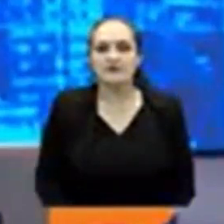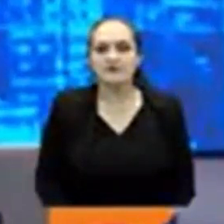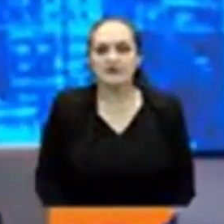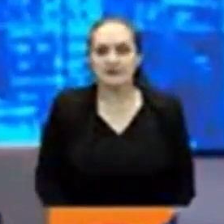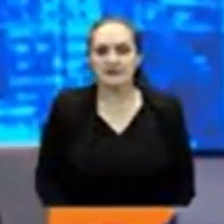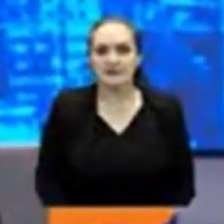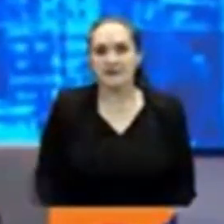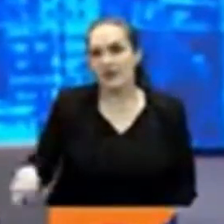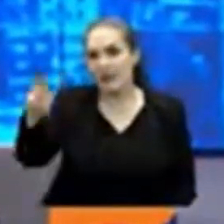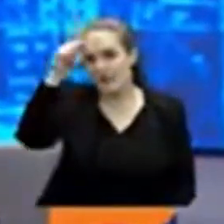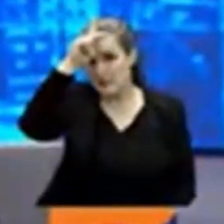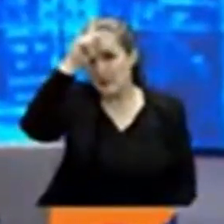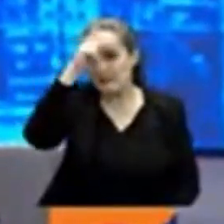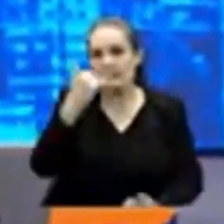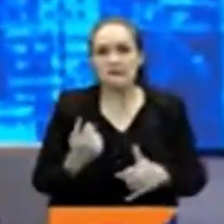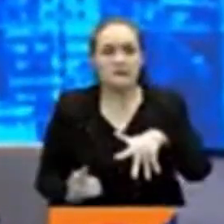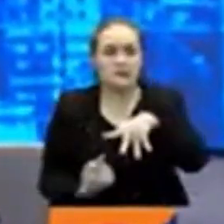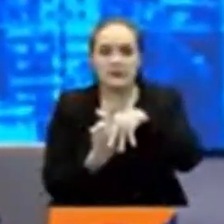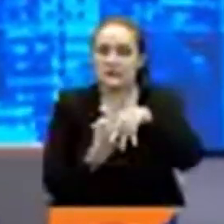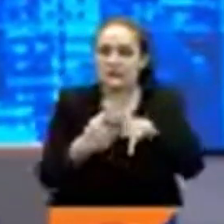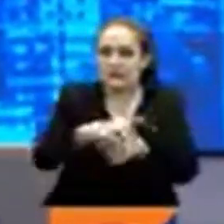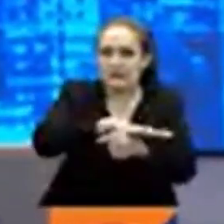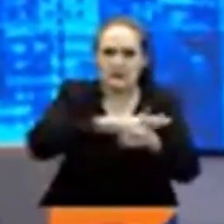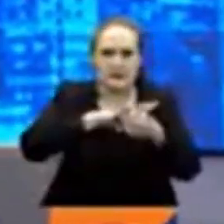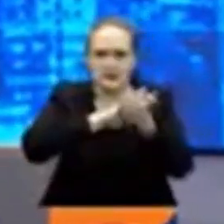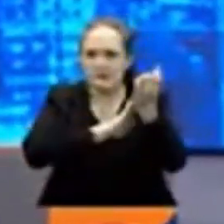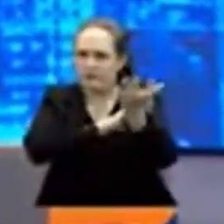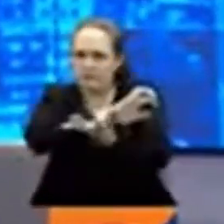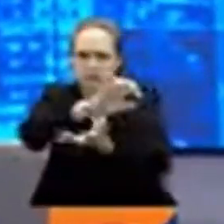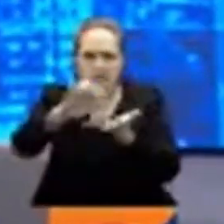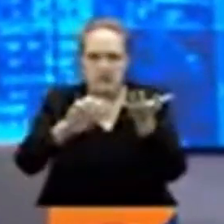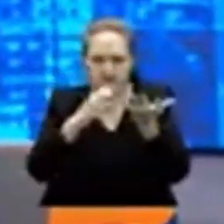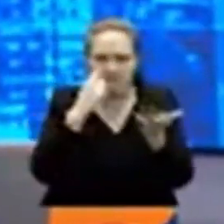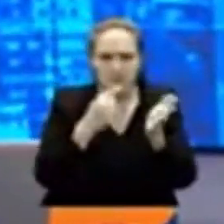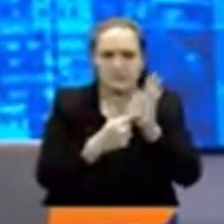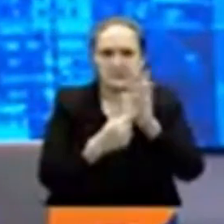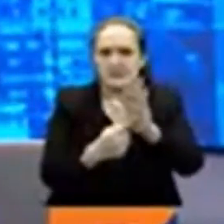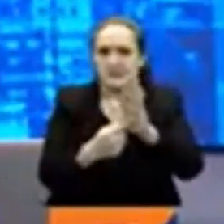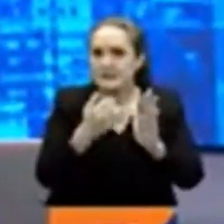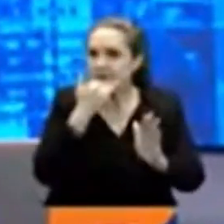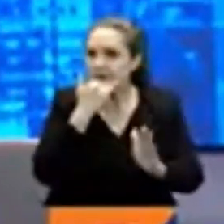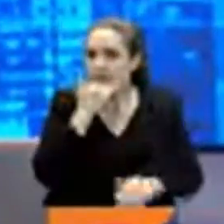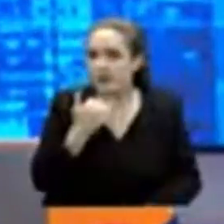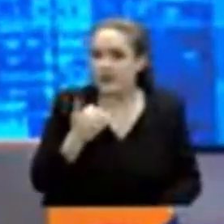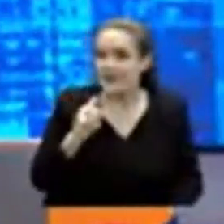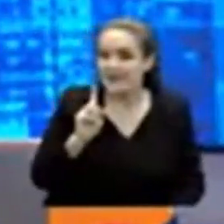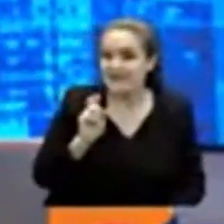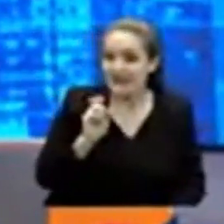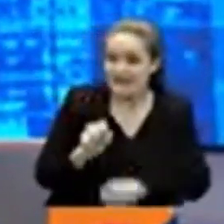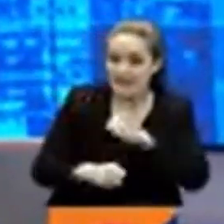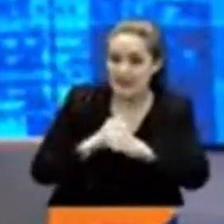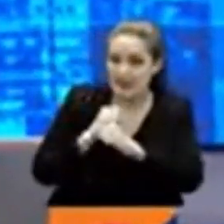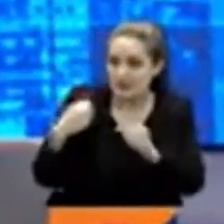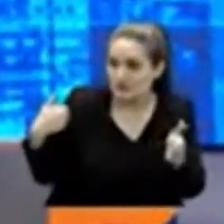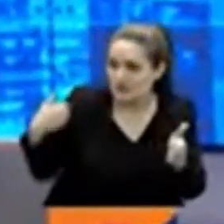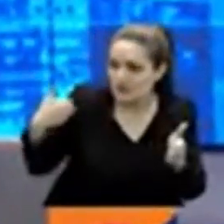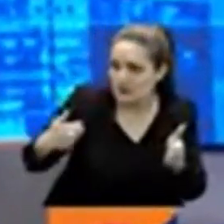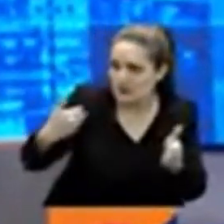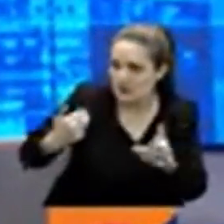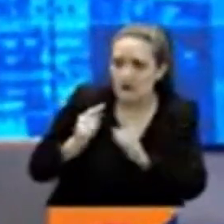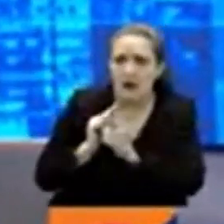Perú vive sumido en una crisis política que se explica con esta cifra. En los últimos 6 años han tenido 6